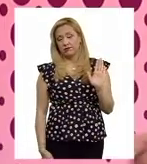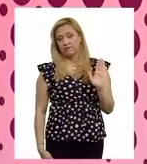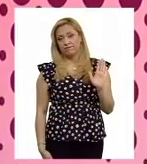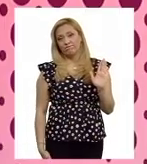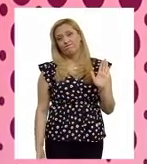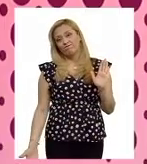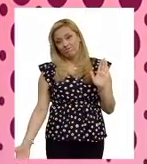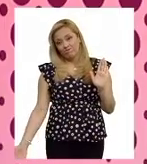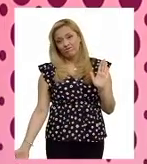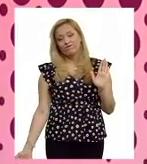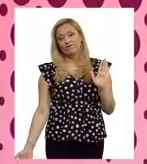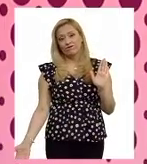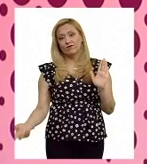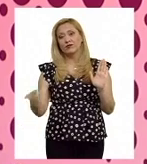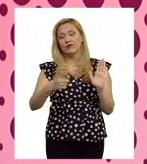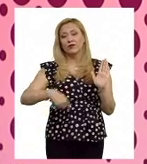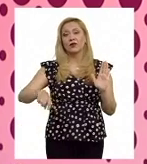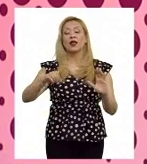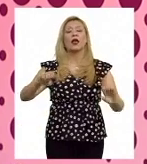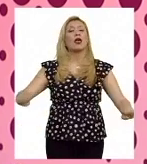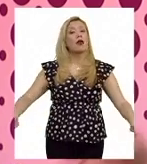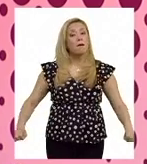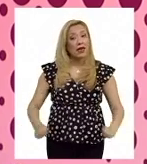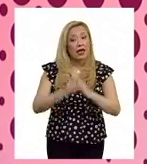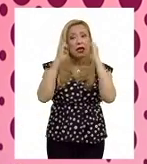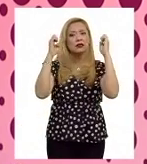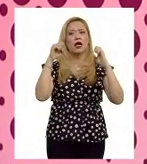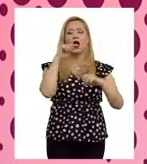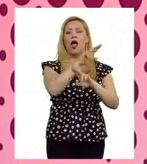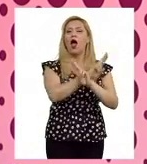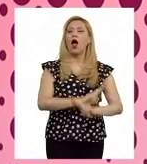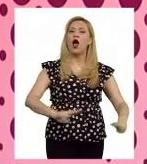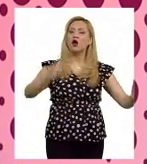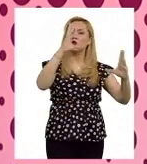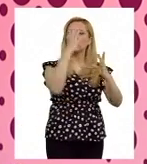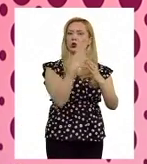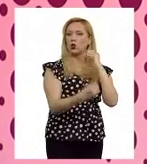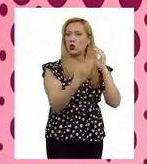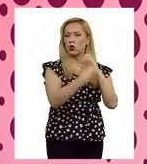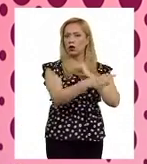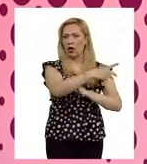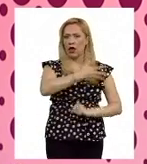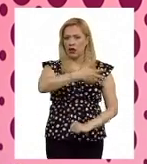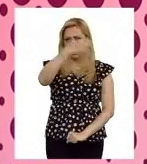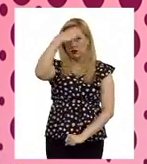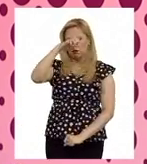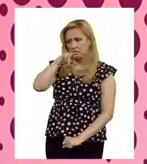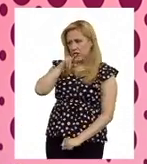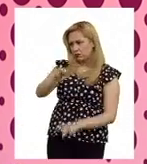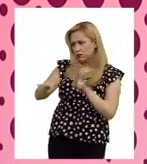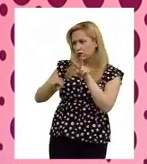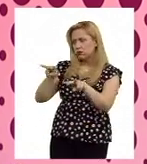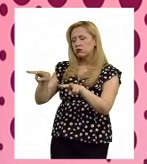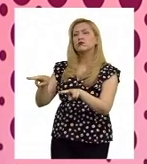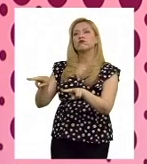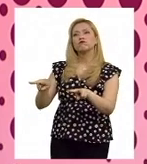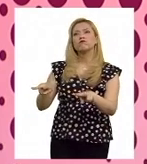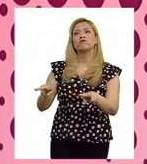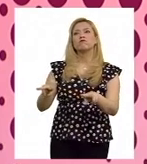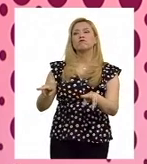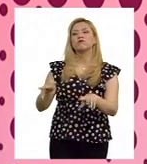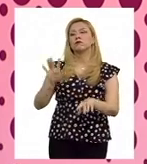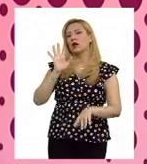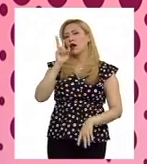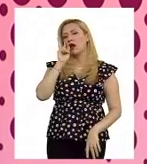refiero de que son situaciones de emergencia en las cuales el ACNUR, por su experiencia, siempre acude. Por ejemplo,